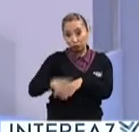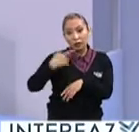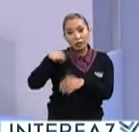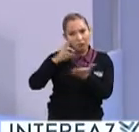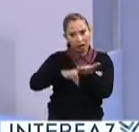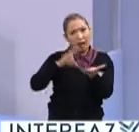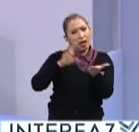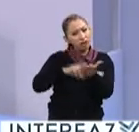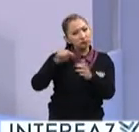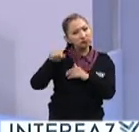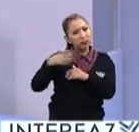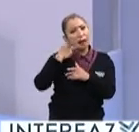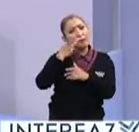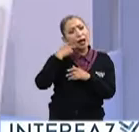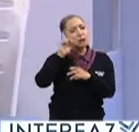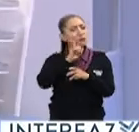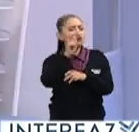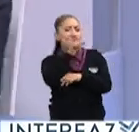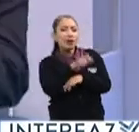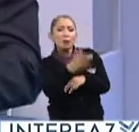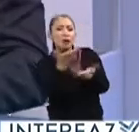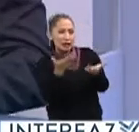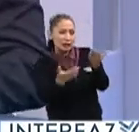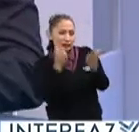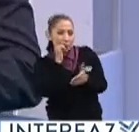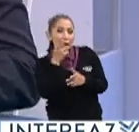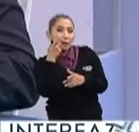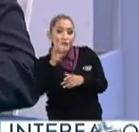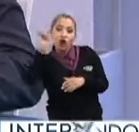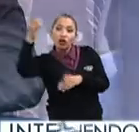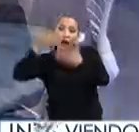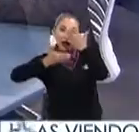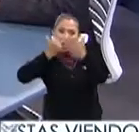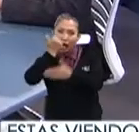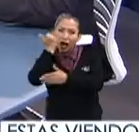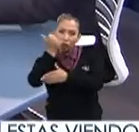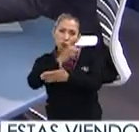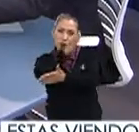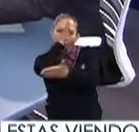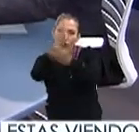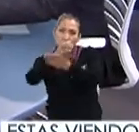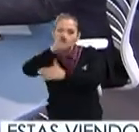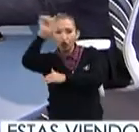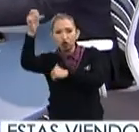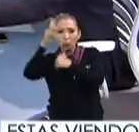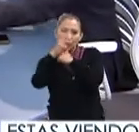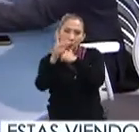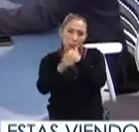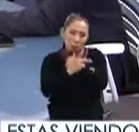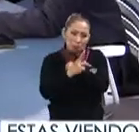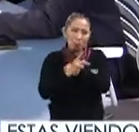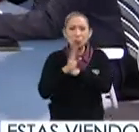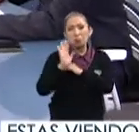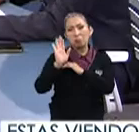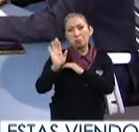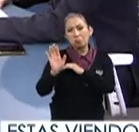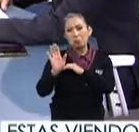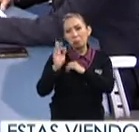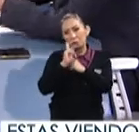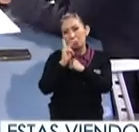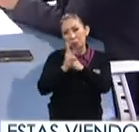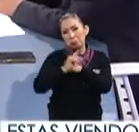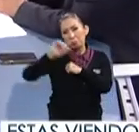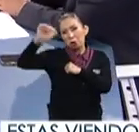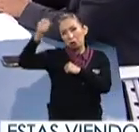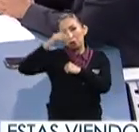vale mucho la pena hablar con ella porque normalmente hemos hablado con estudiantes que se habían ido a estudiar a otras partes del mundo,